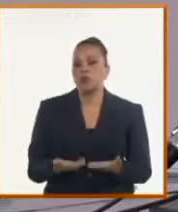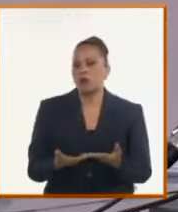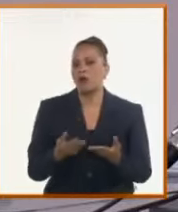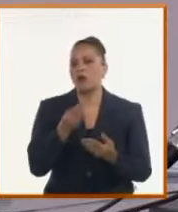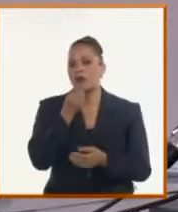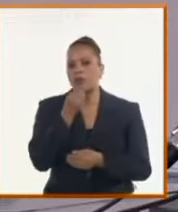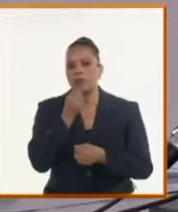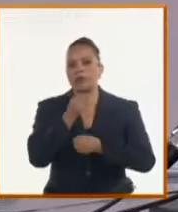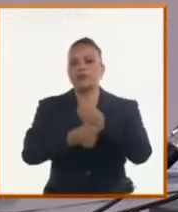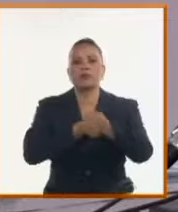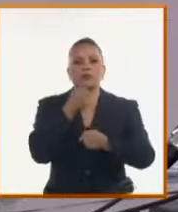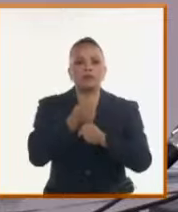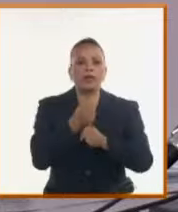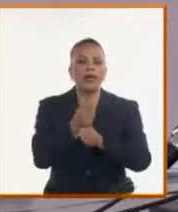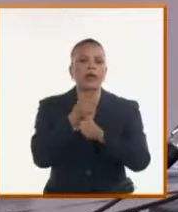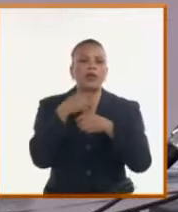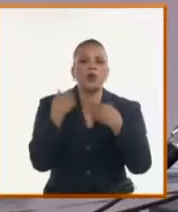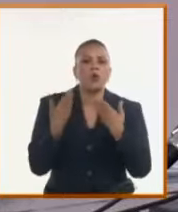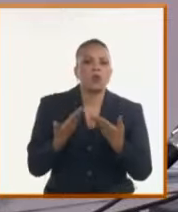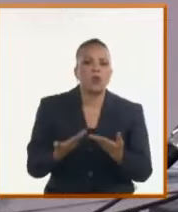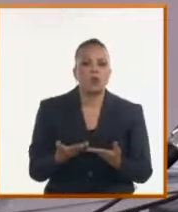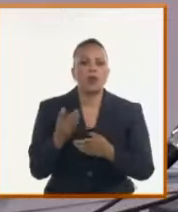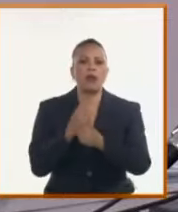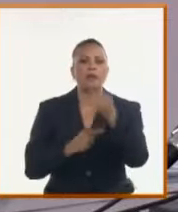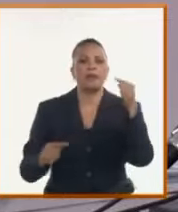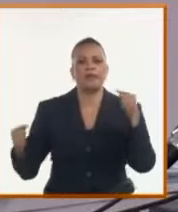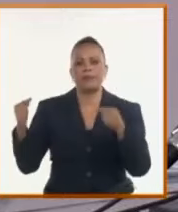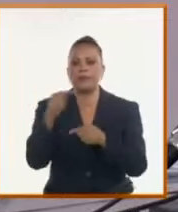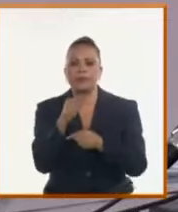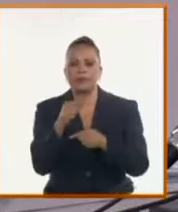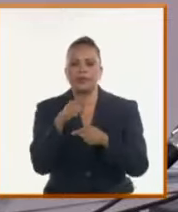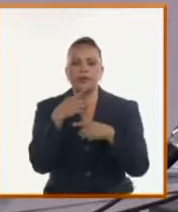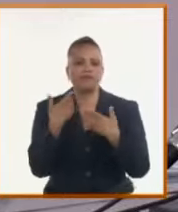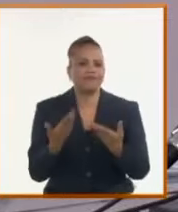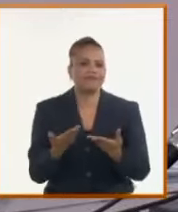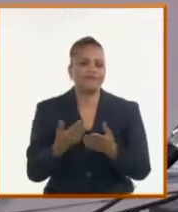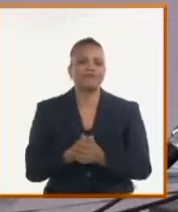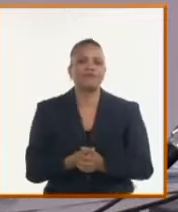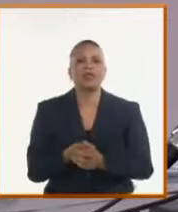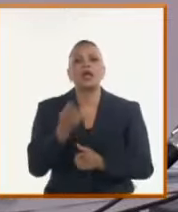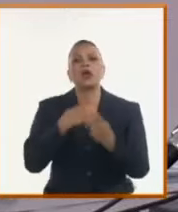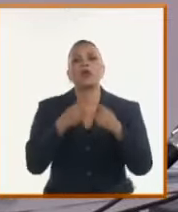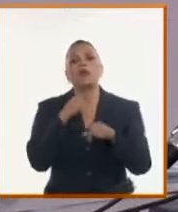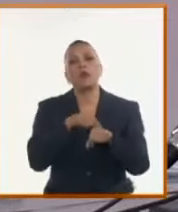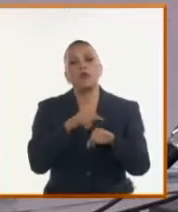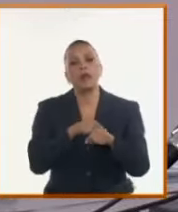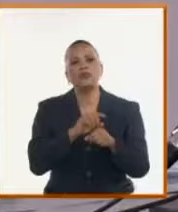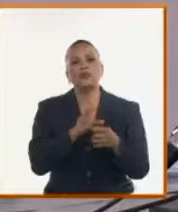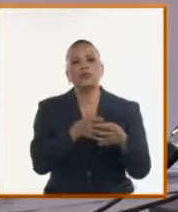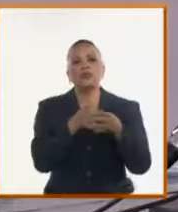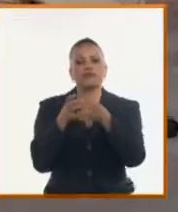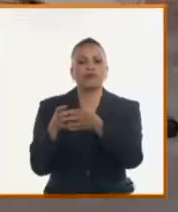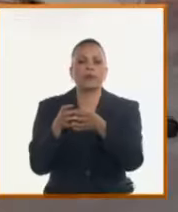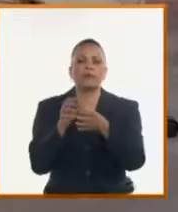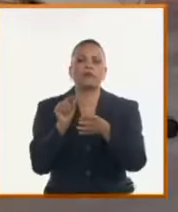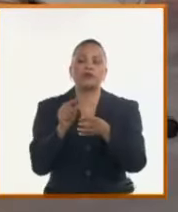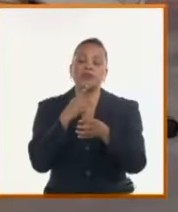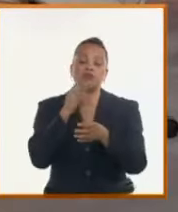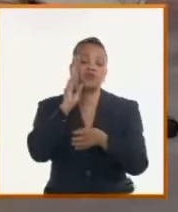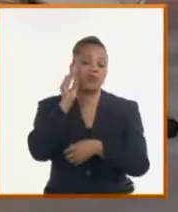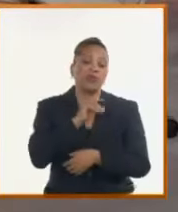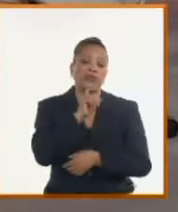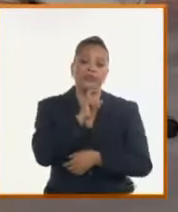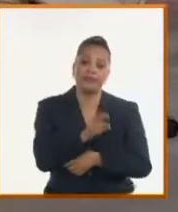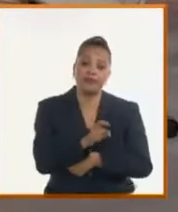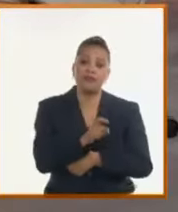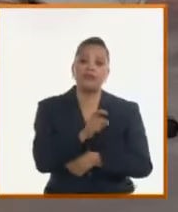eh priorizar Cuáles son en algún momento pueden transportar más personas imagino que no sea fácil para ustedes tomar todos los días